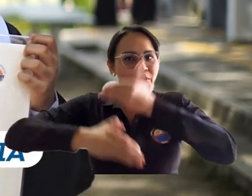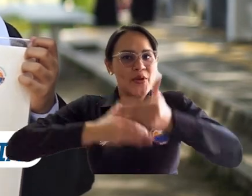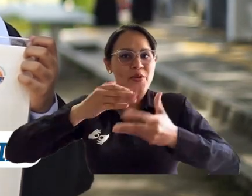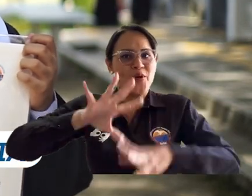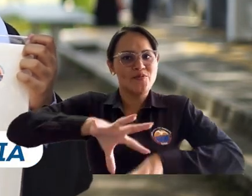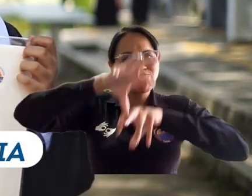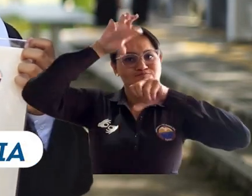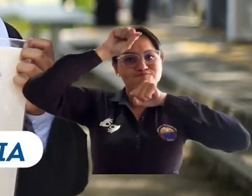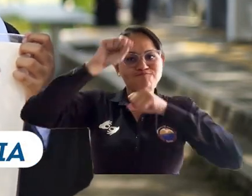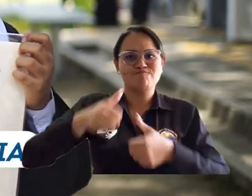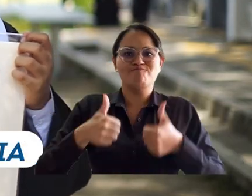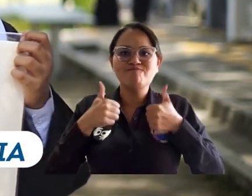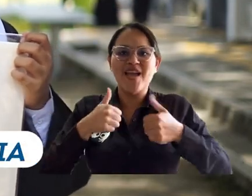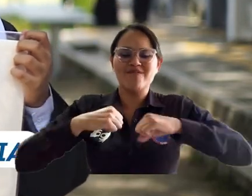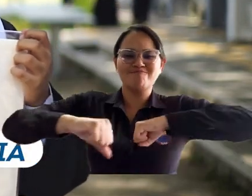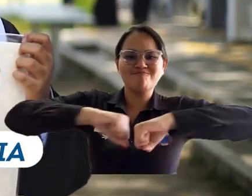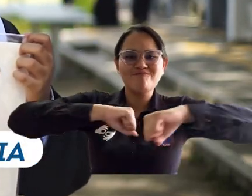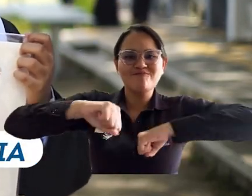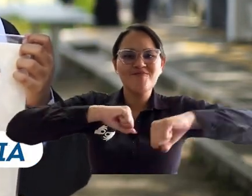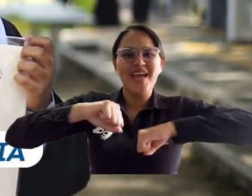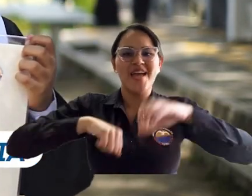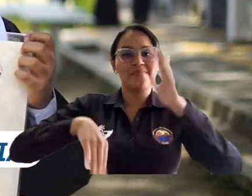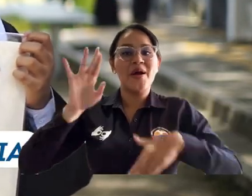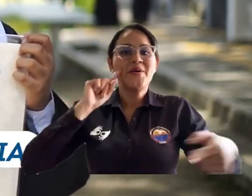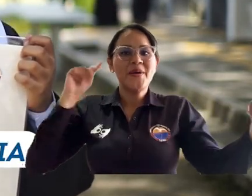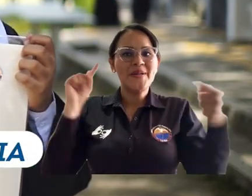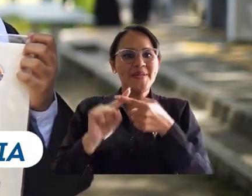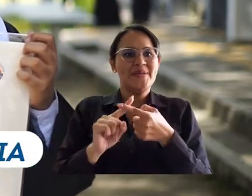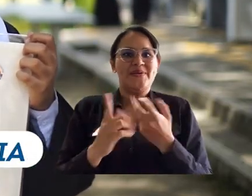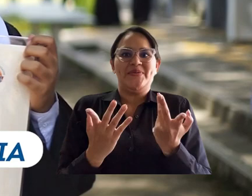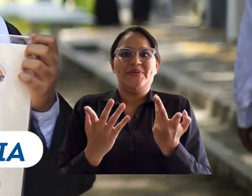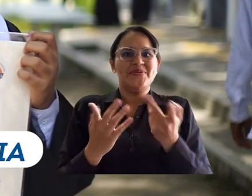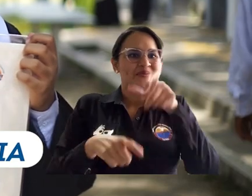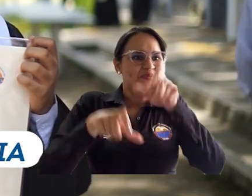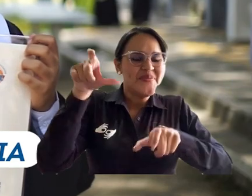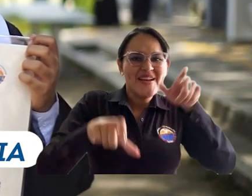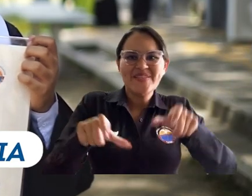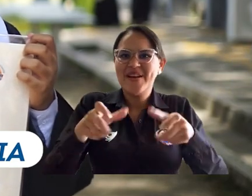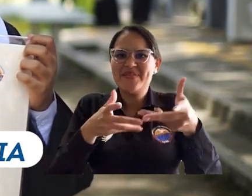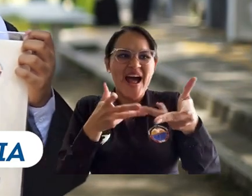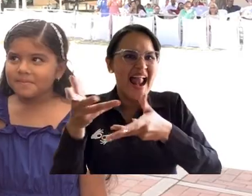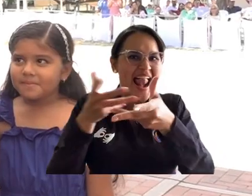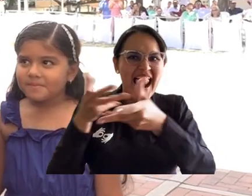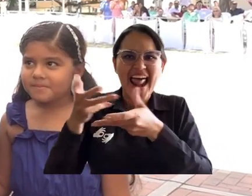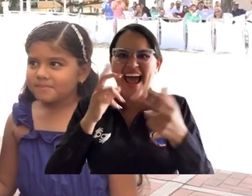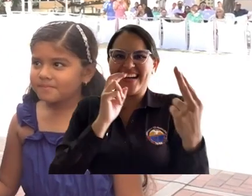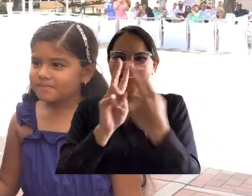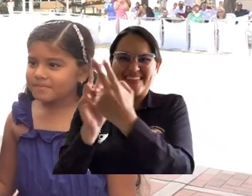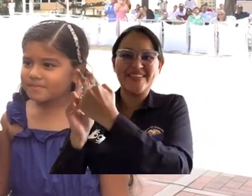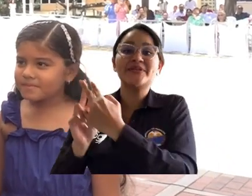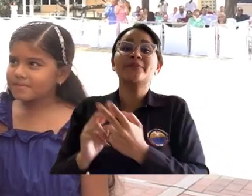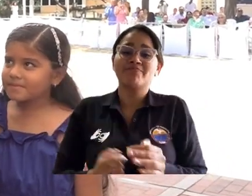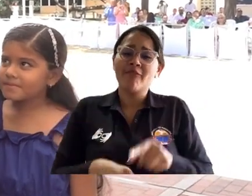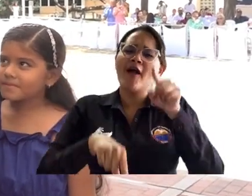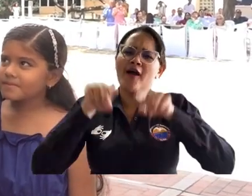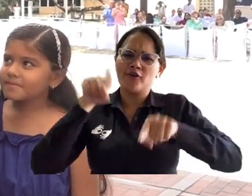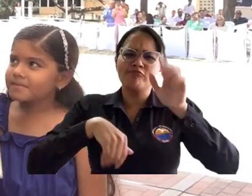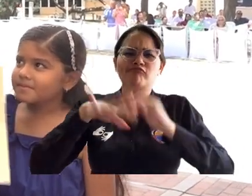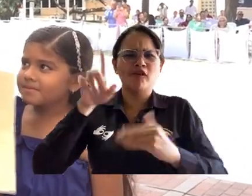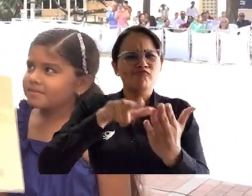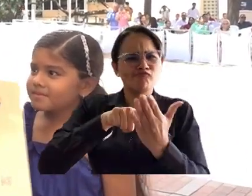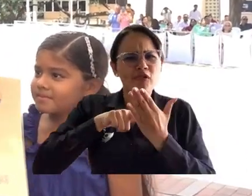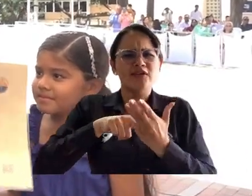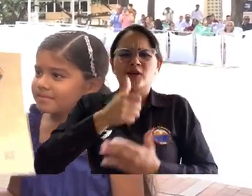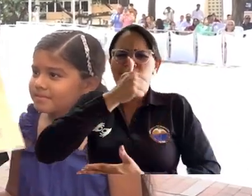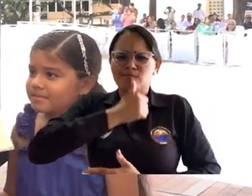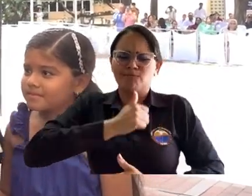mucho aprendizaje que les va dando la vida a la universidad, a las personas que lleva conociendo acá. Otros demostraron su capacidad de resiliencia